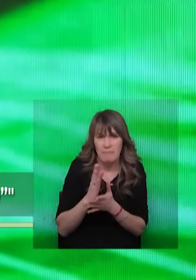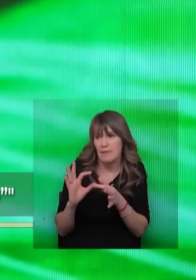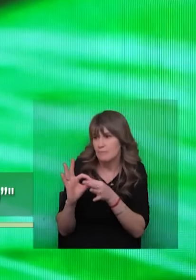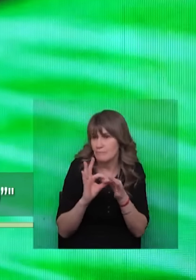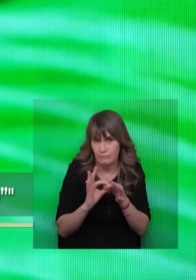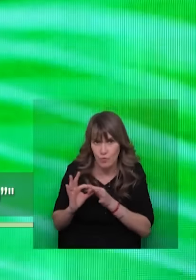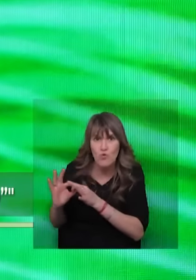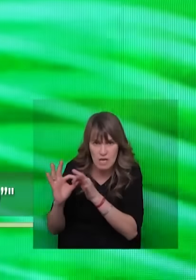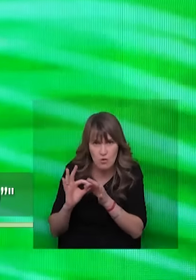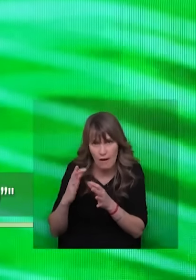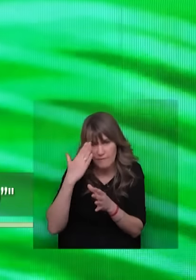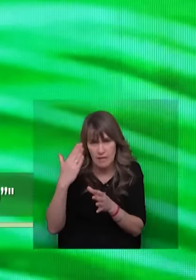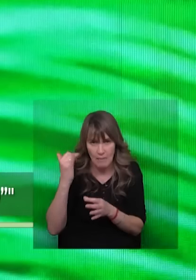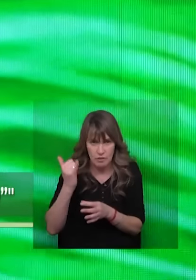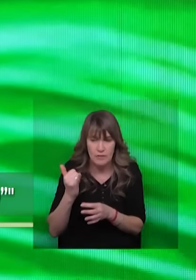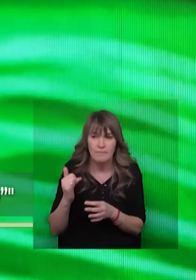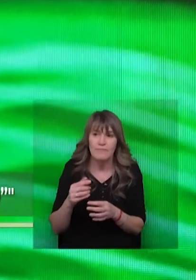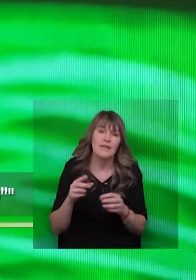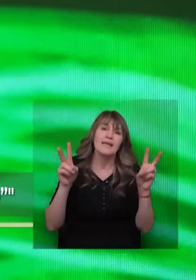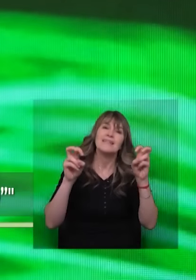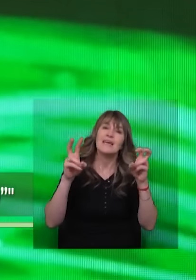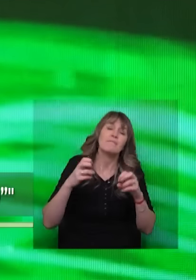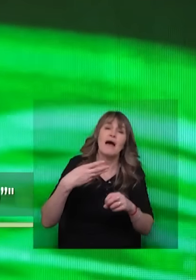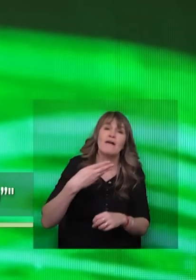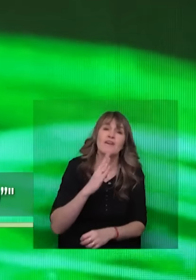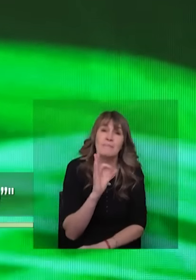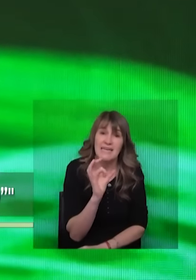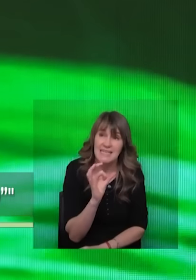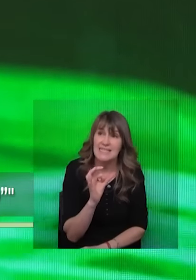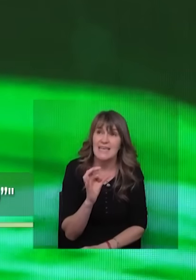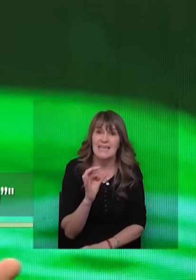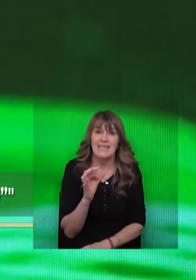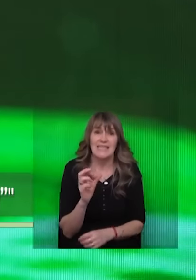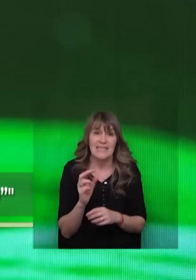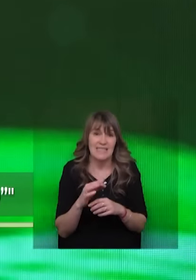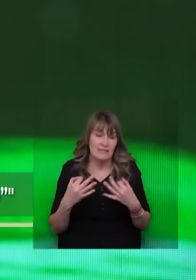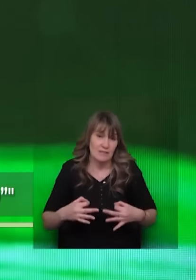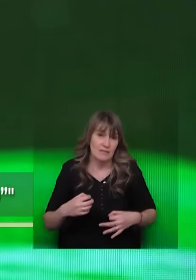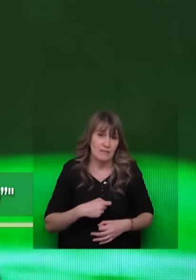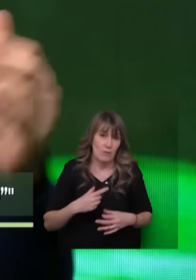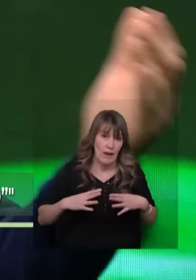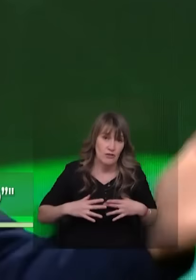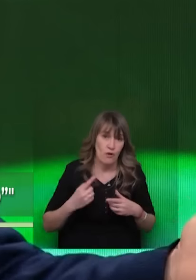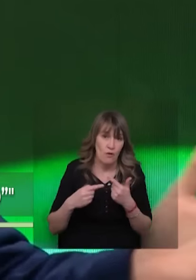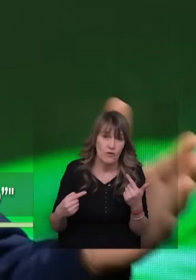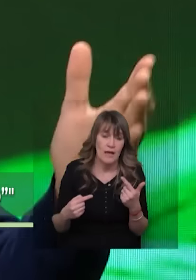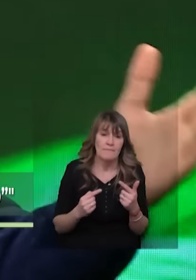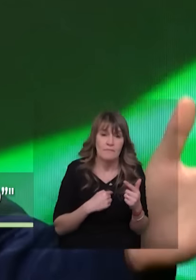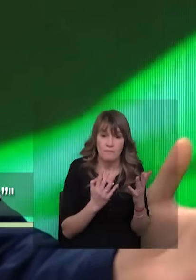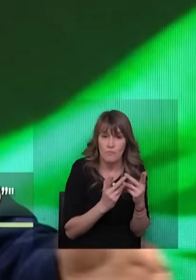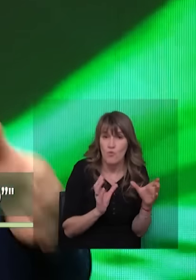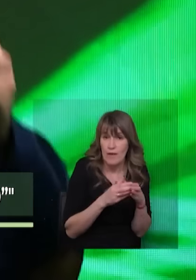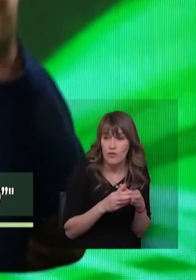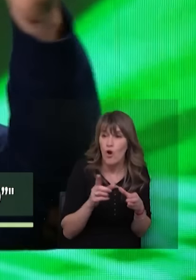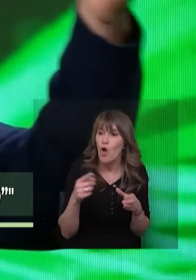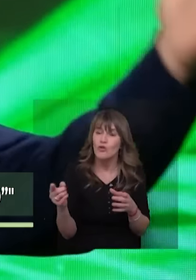eh Y bueno Yo creo que el tema de la seguridad social el apoyo al plebiscito por parte de nuestra de nuestras colectivos nuestras organizaciones y la postura tibia de